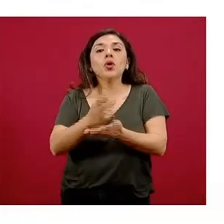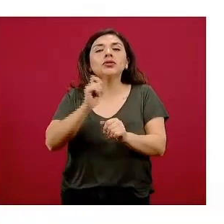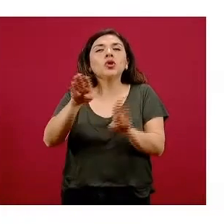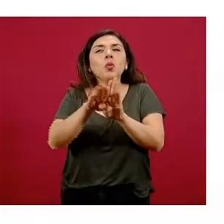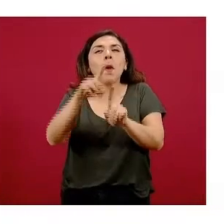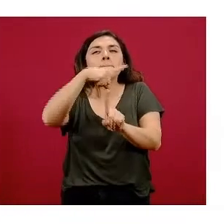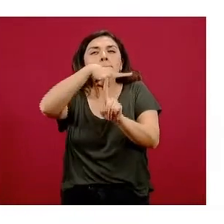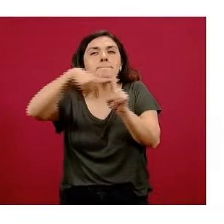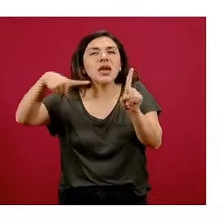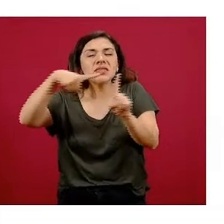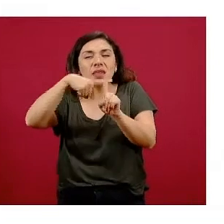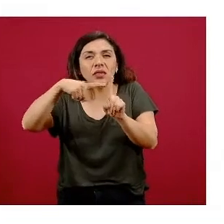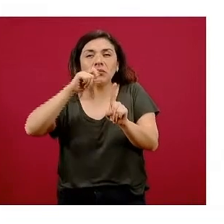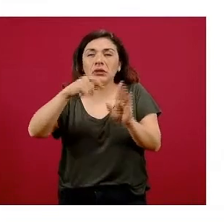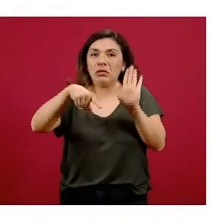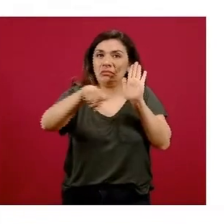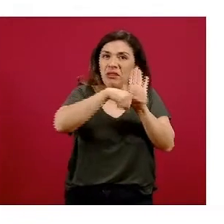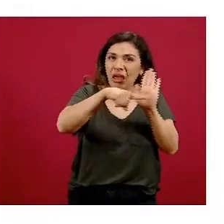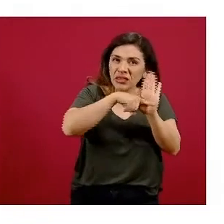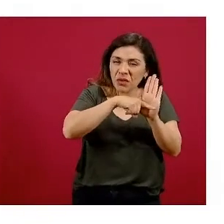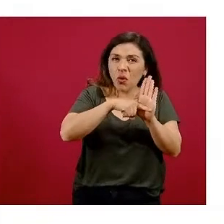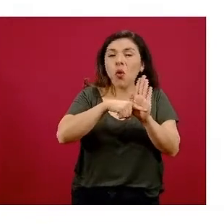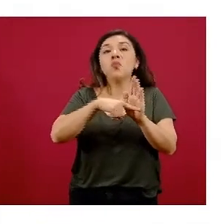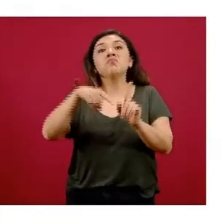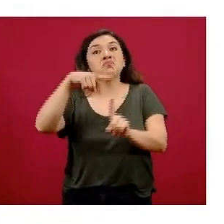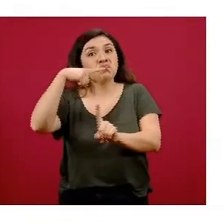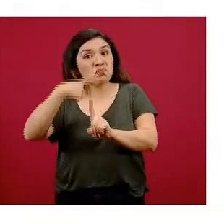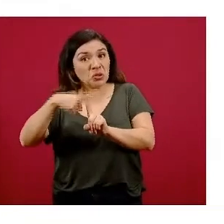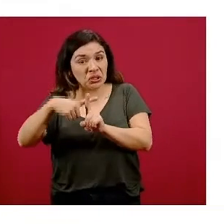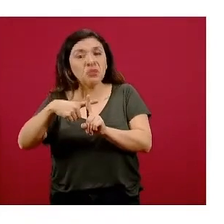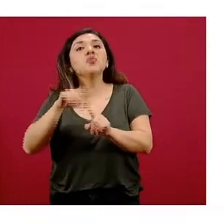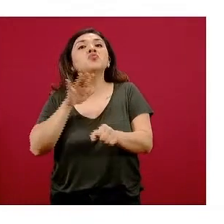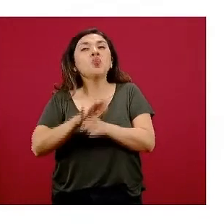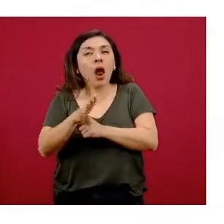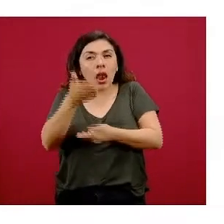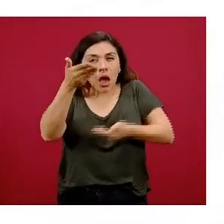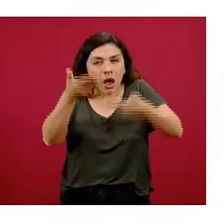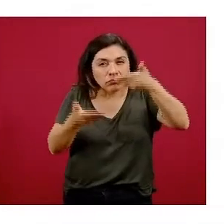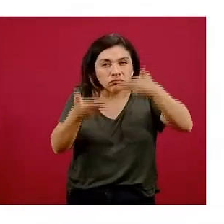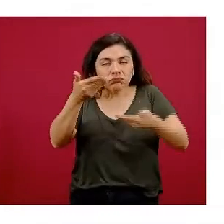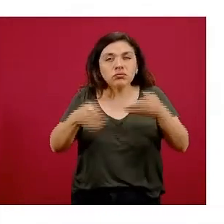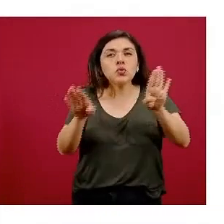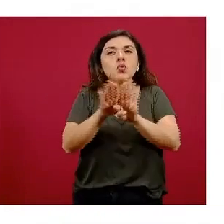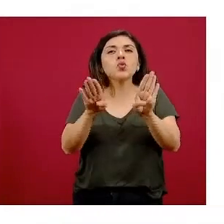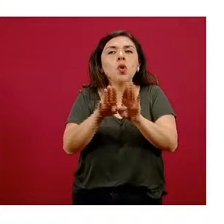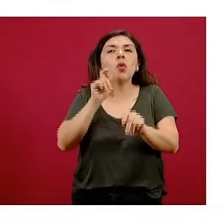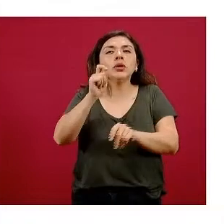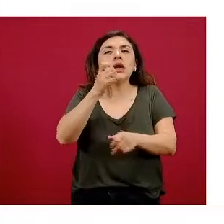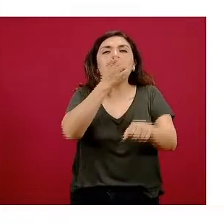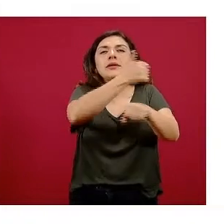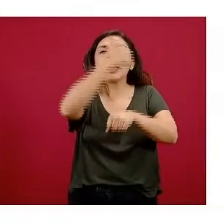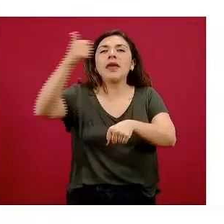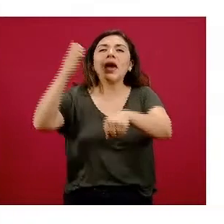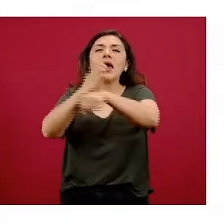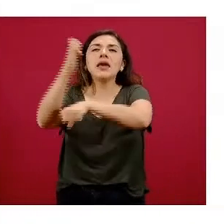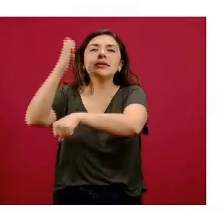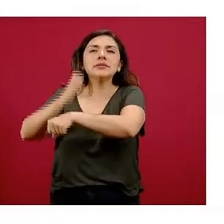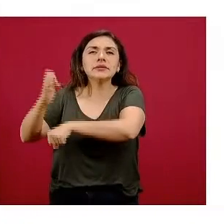medio, entre los negativos y entre los confirmados, para ver cómo están distribuidos por entidad